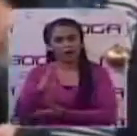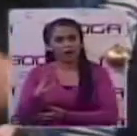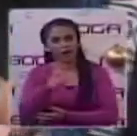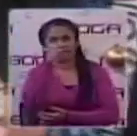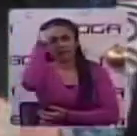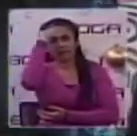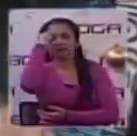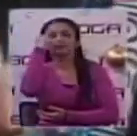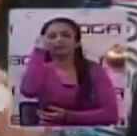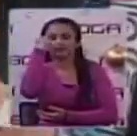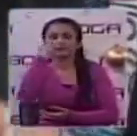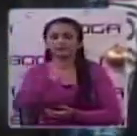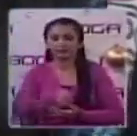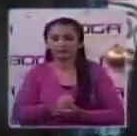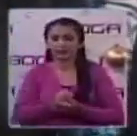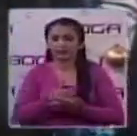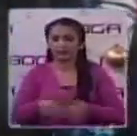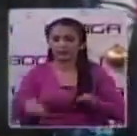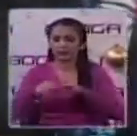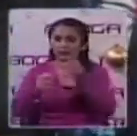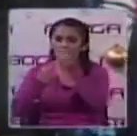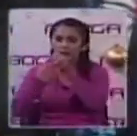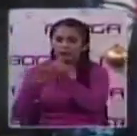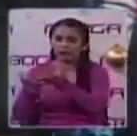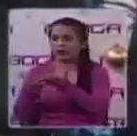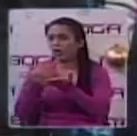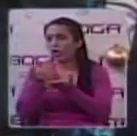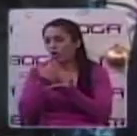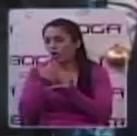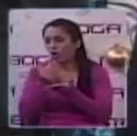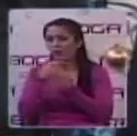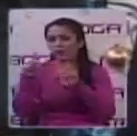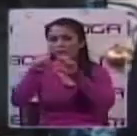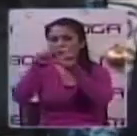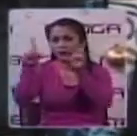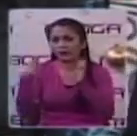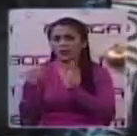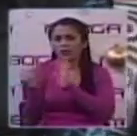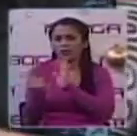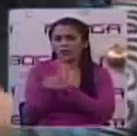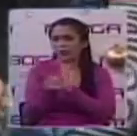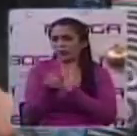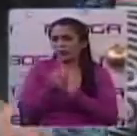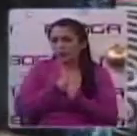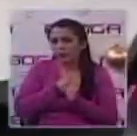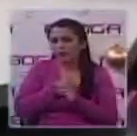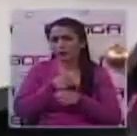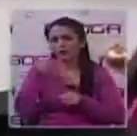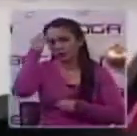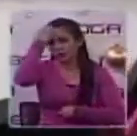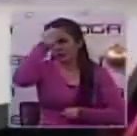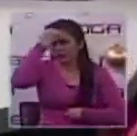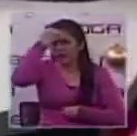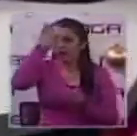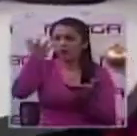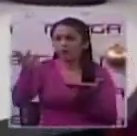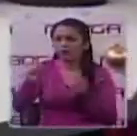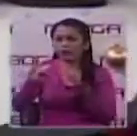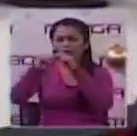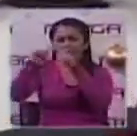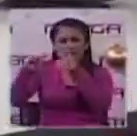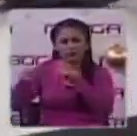Está la historia, los valores, la identidad, está la imagen de la institución.